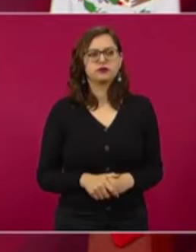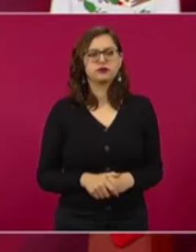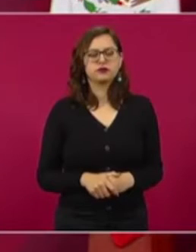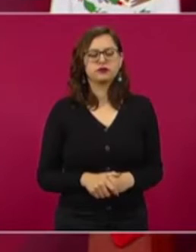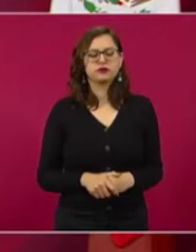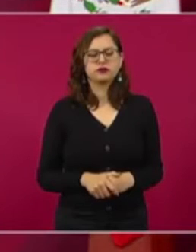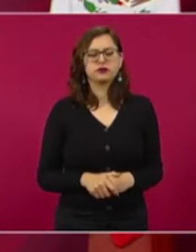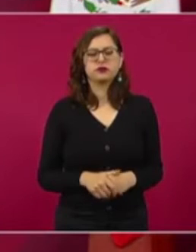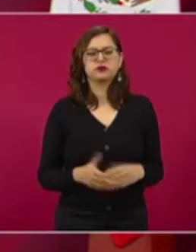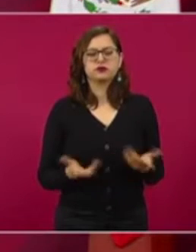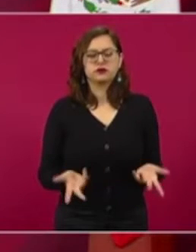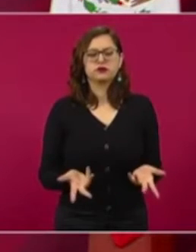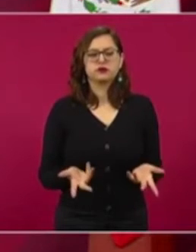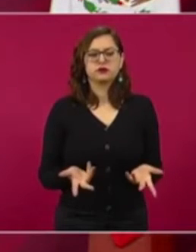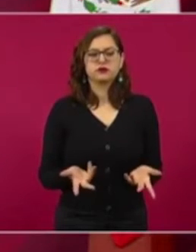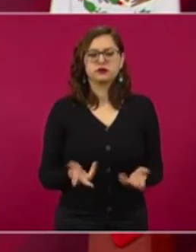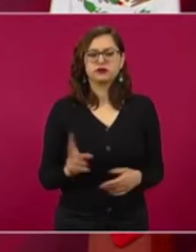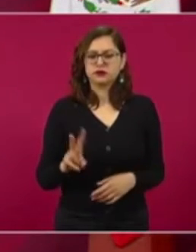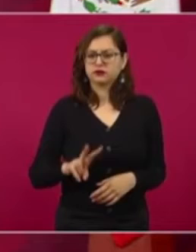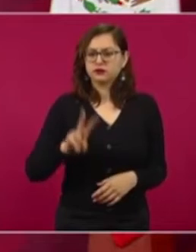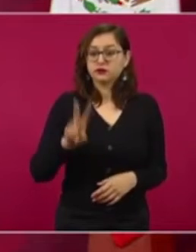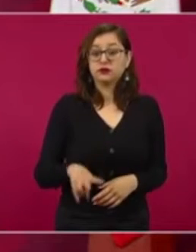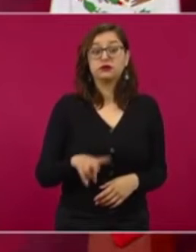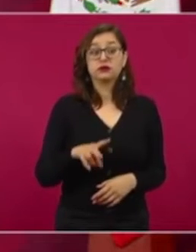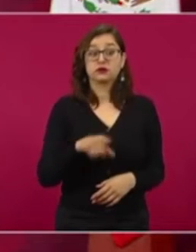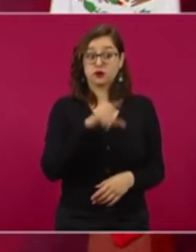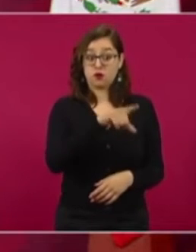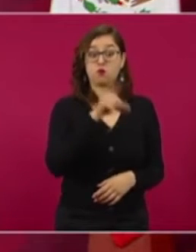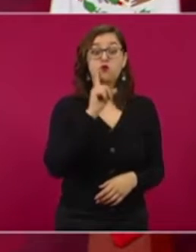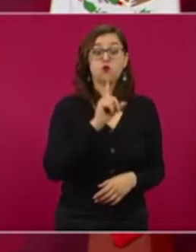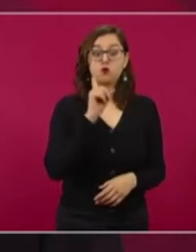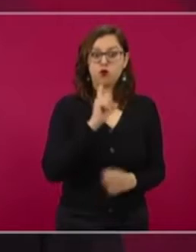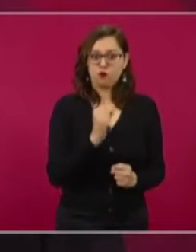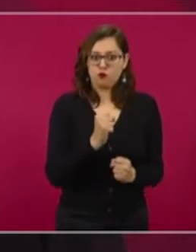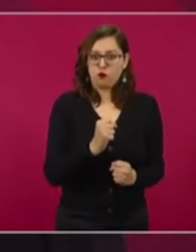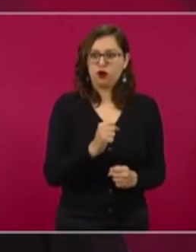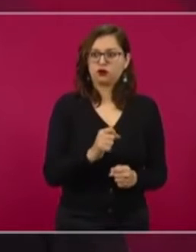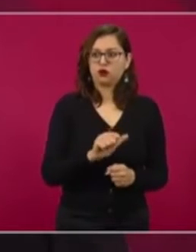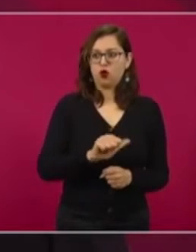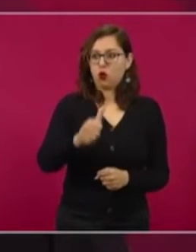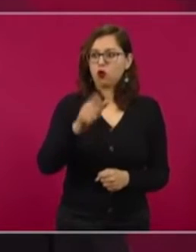Además, defensora de las mujeres,